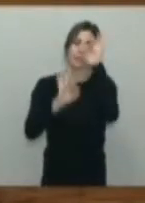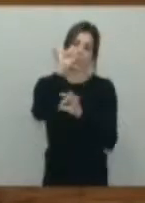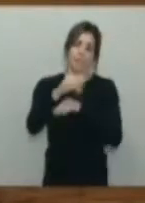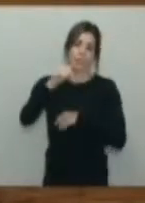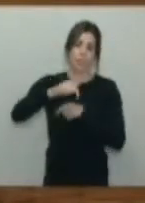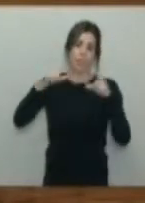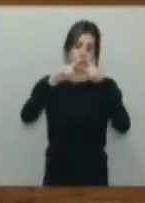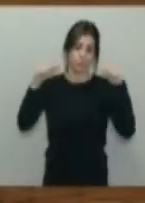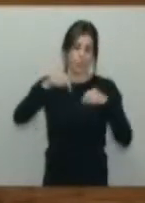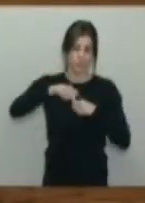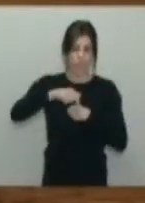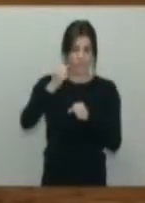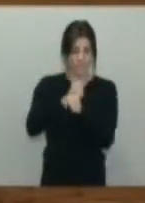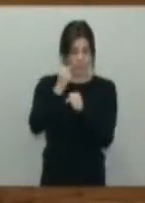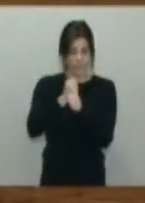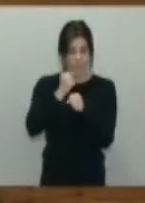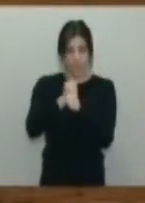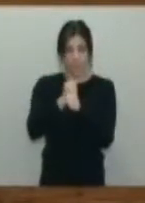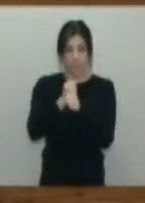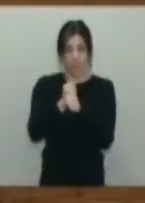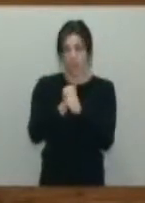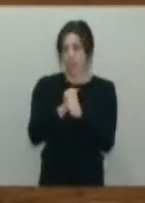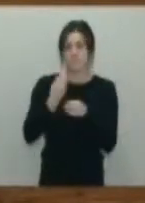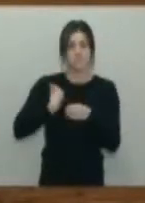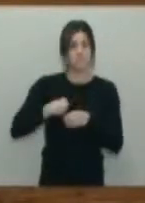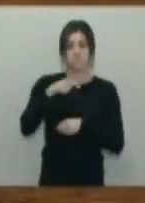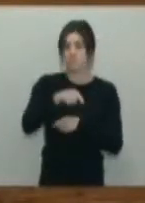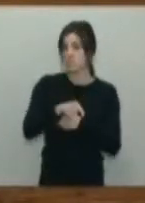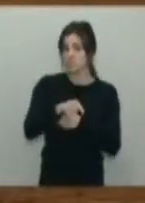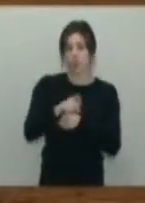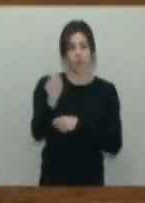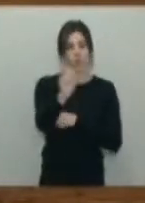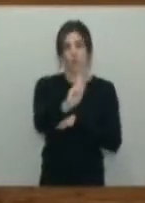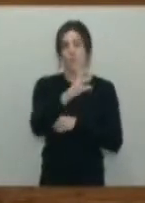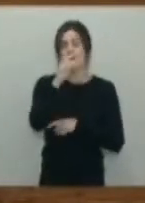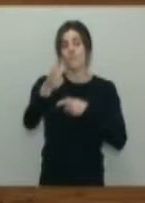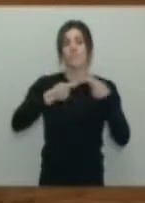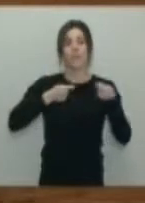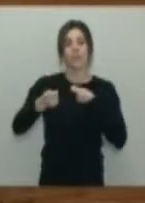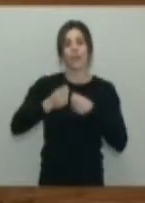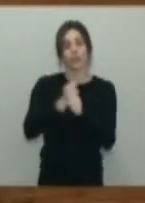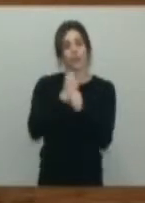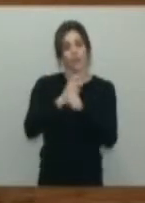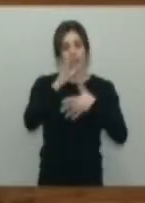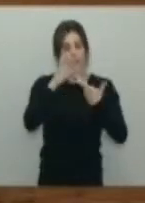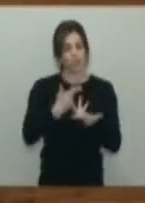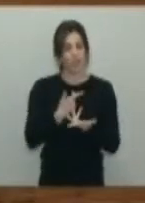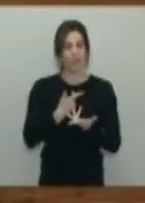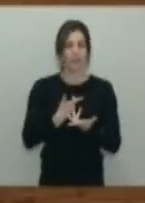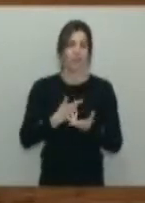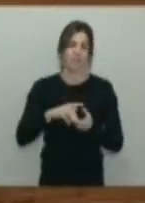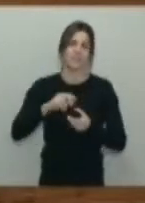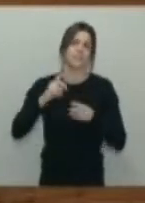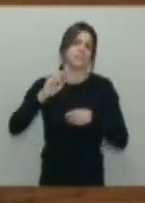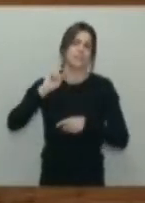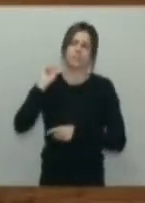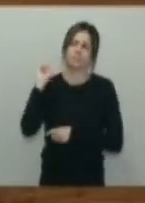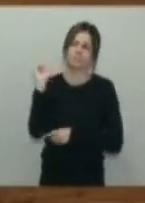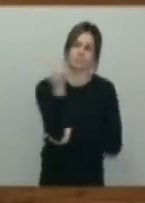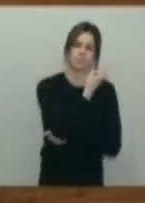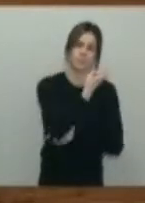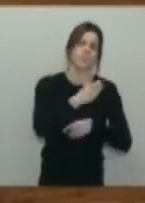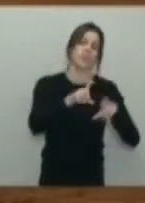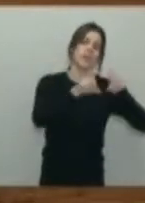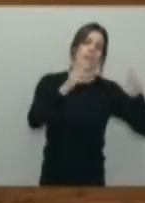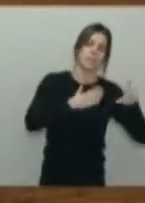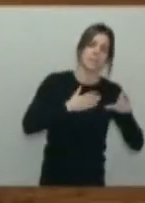región no responden a esta dicotomía. El mercado laboral actual es mucho más complejo. Hay empresarios,